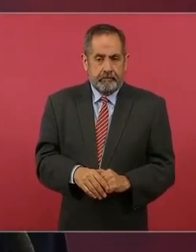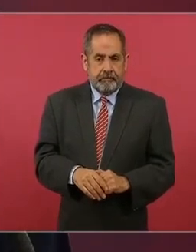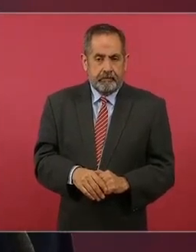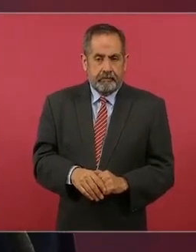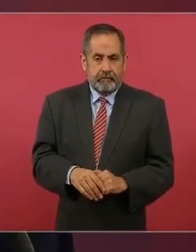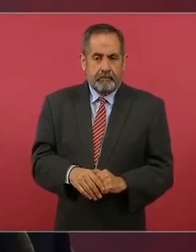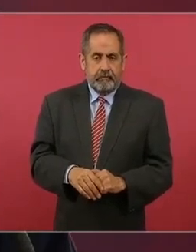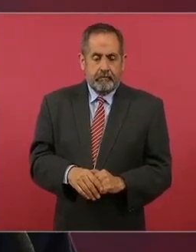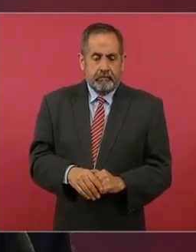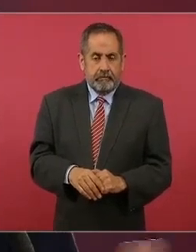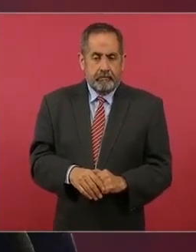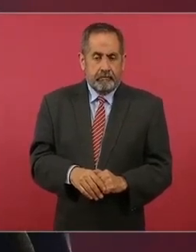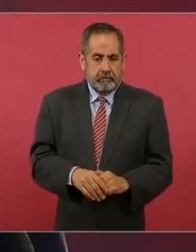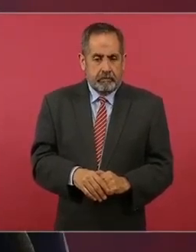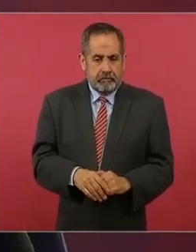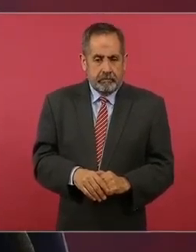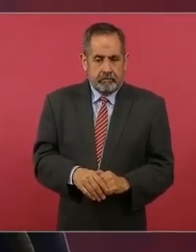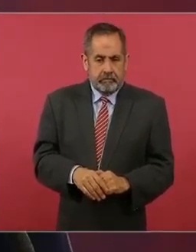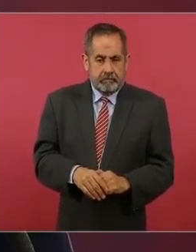Y